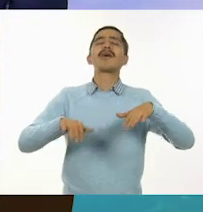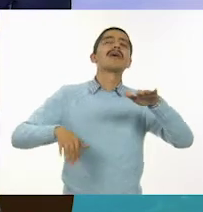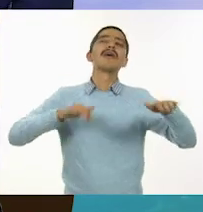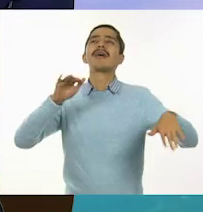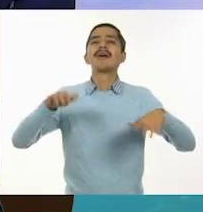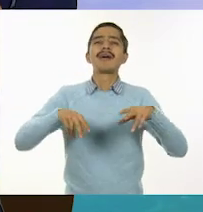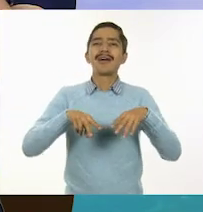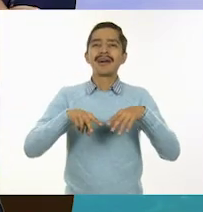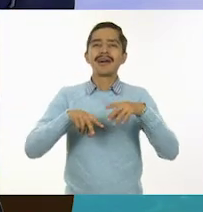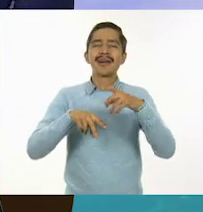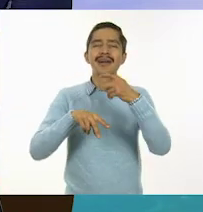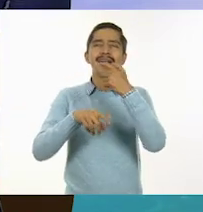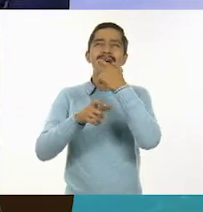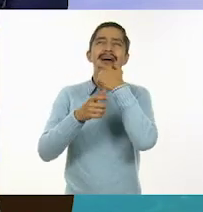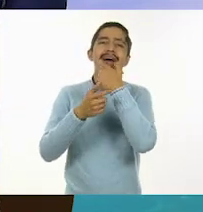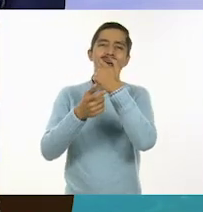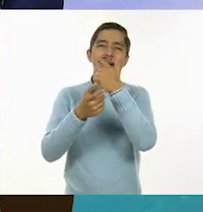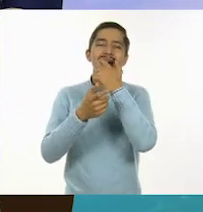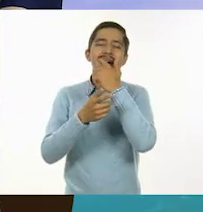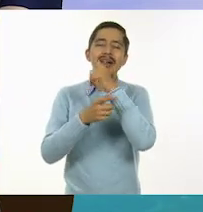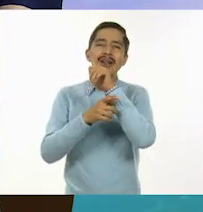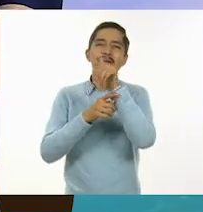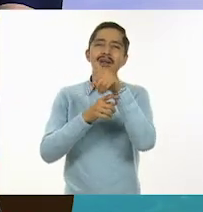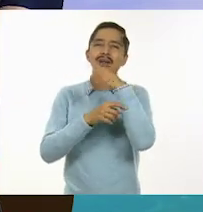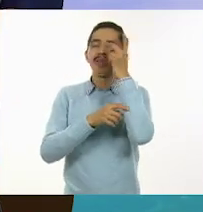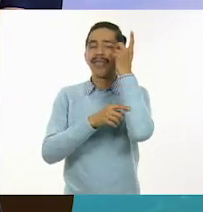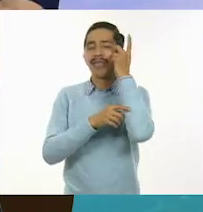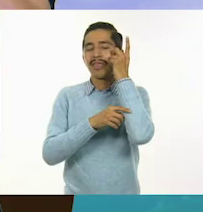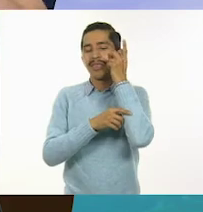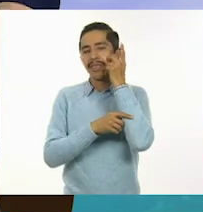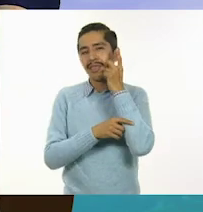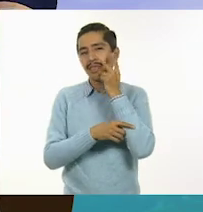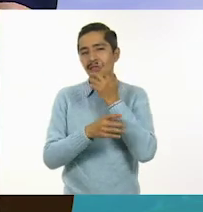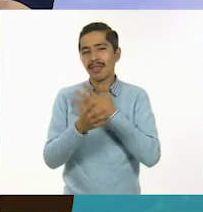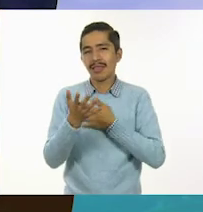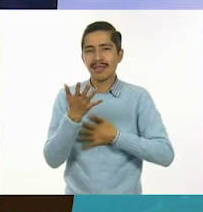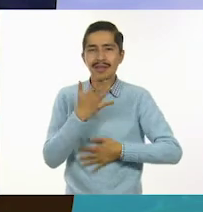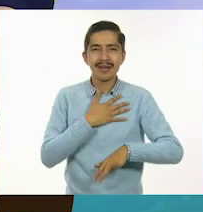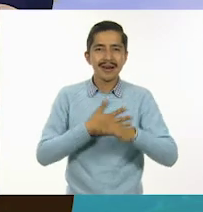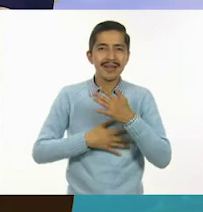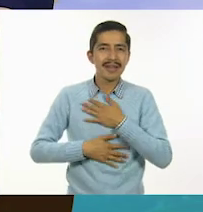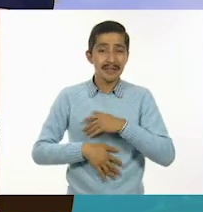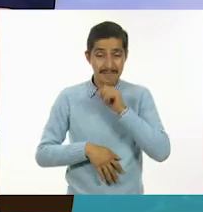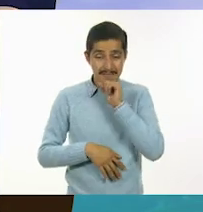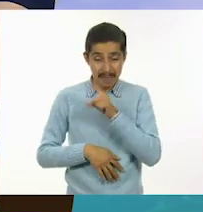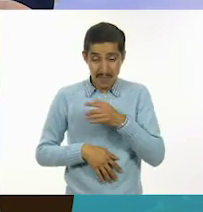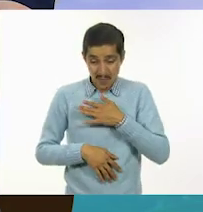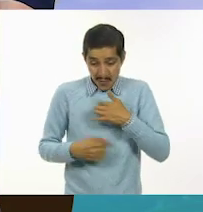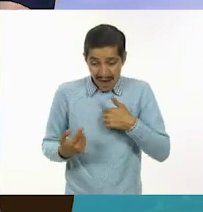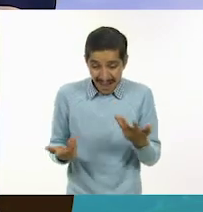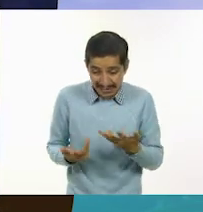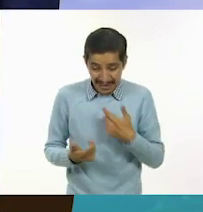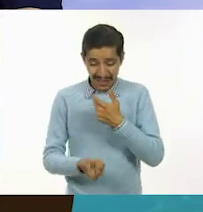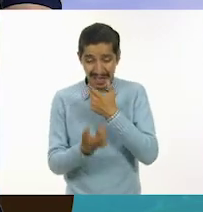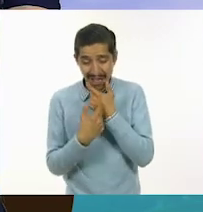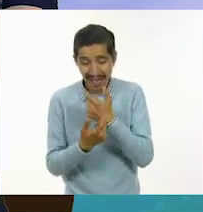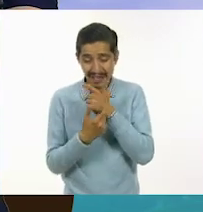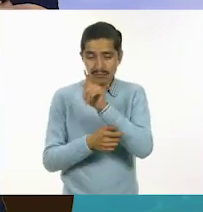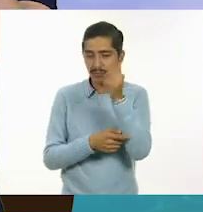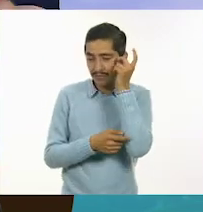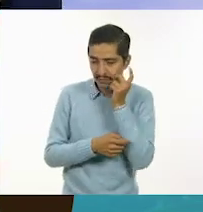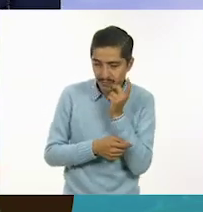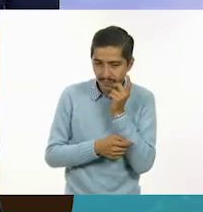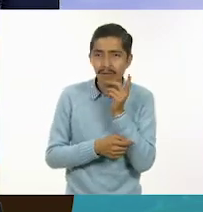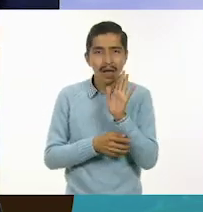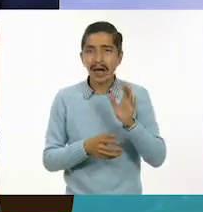donde pudo reírse hasta dormir. Cansado por sus propias carcajadas, durmió y durmió. Así